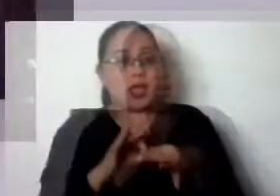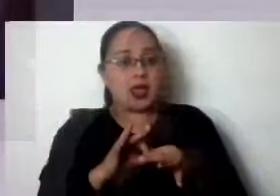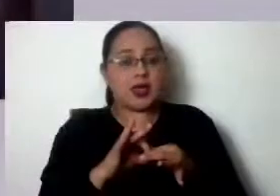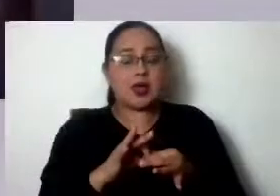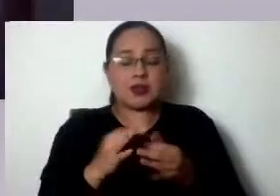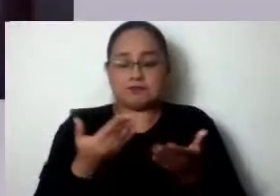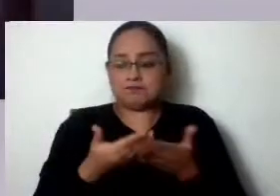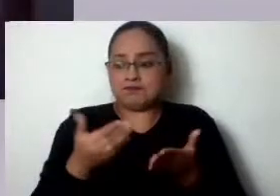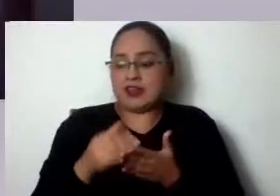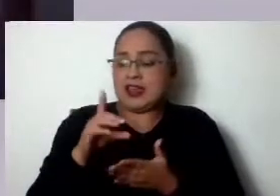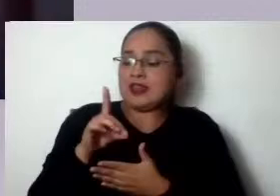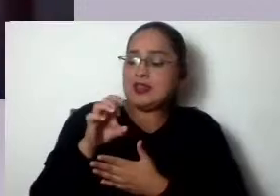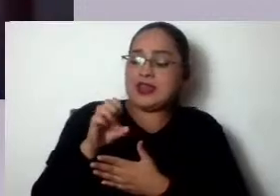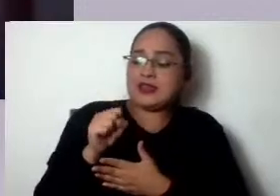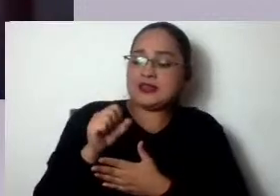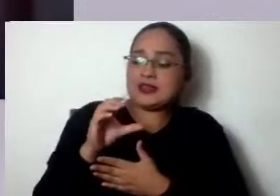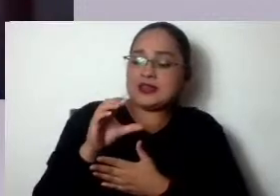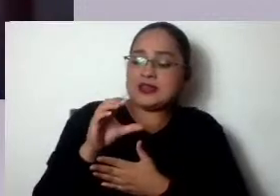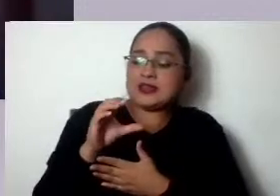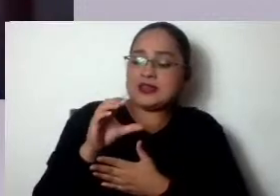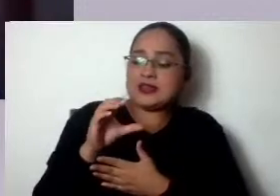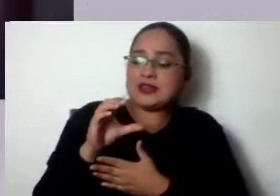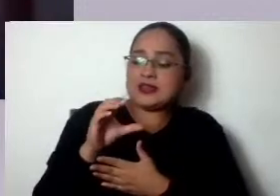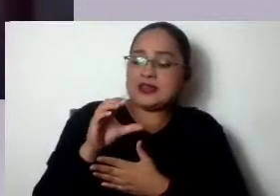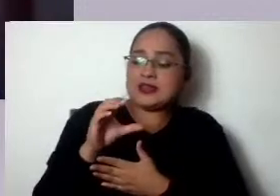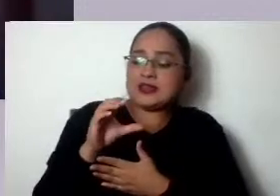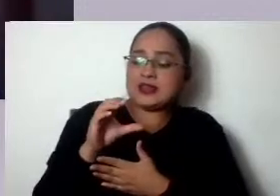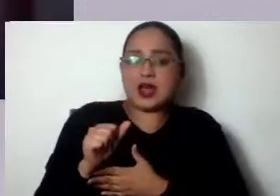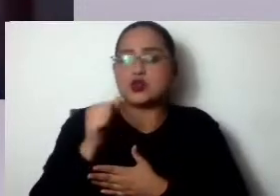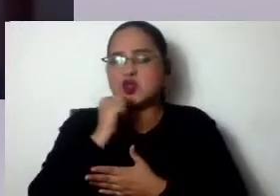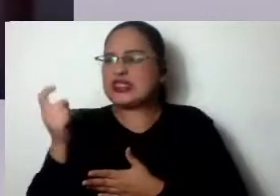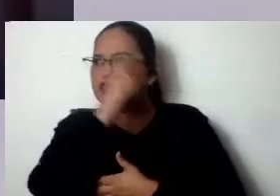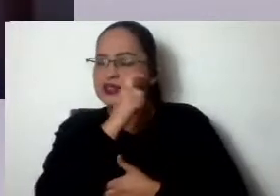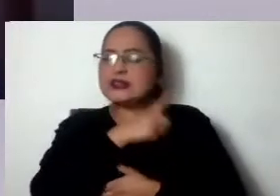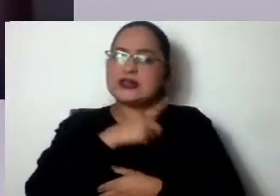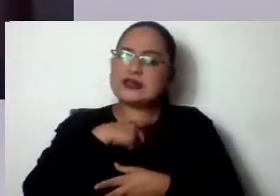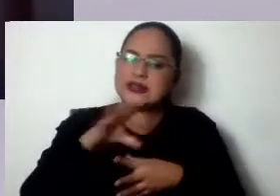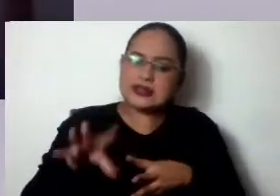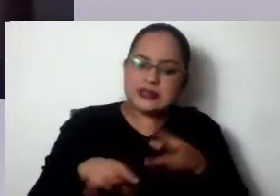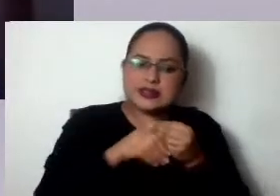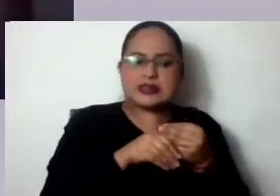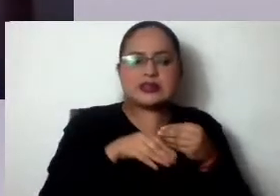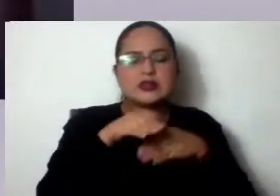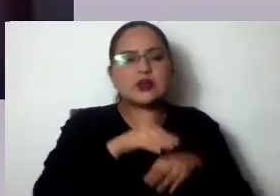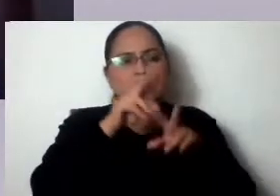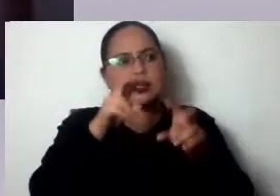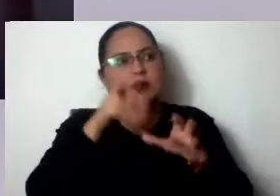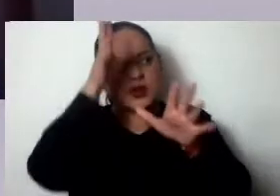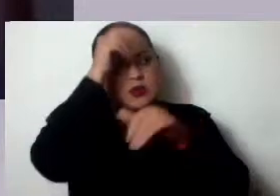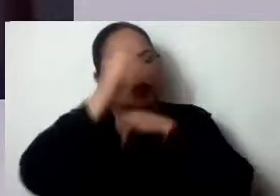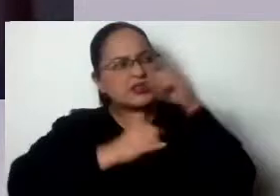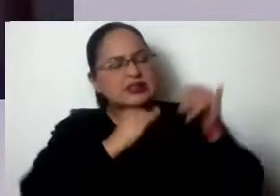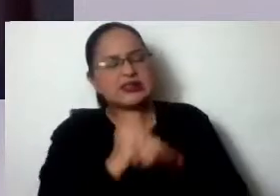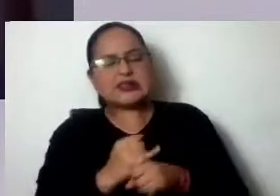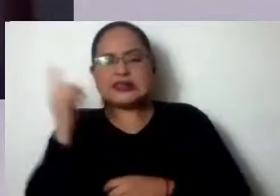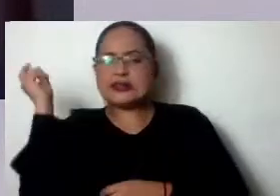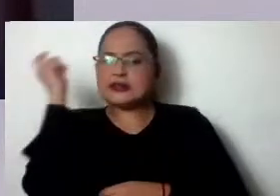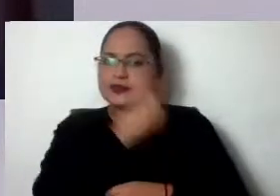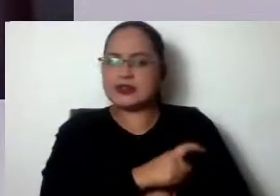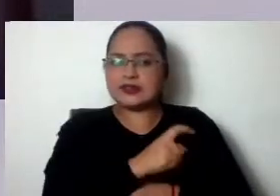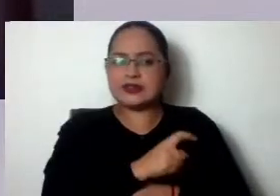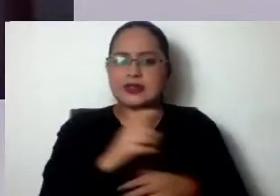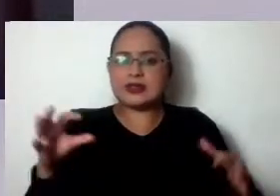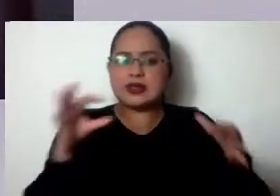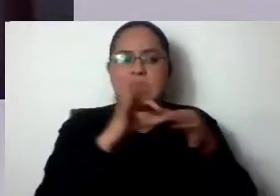eran demasiado complejos para en coro y procurarse en un instrumento que tratase la aplicación de los derechos